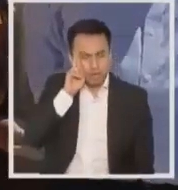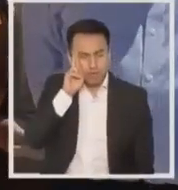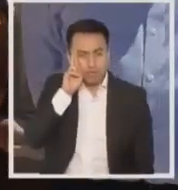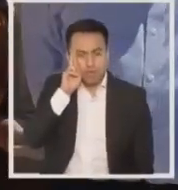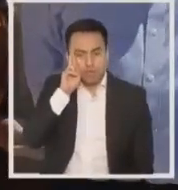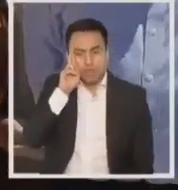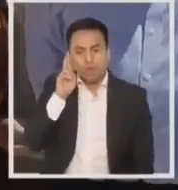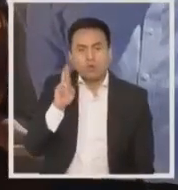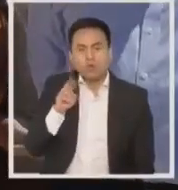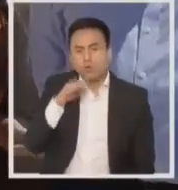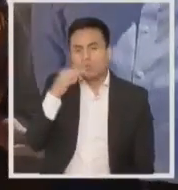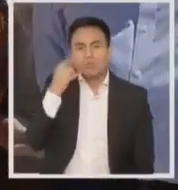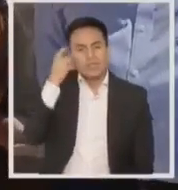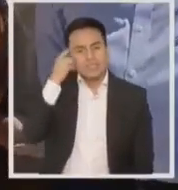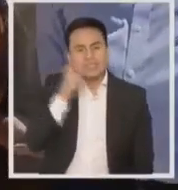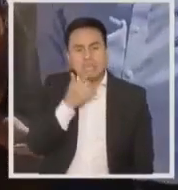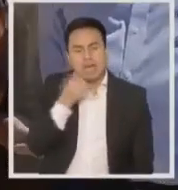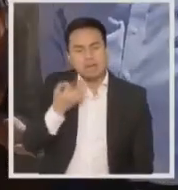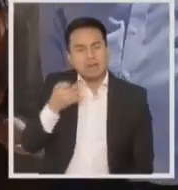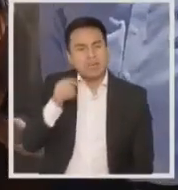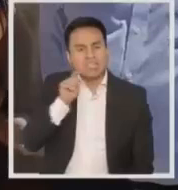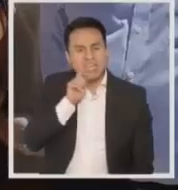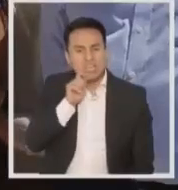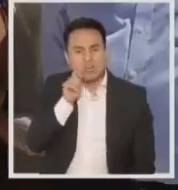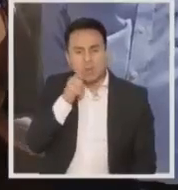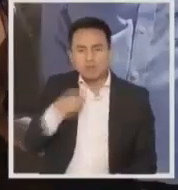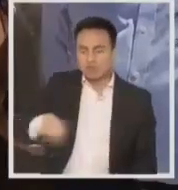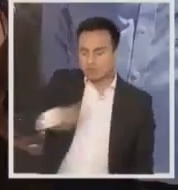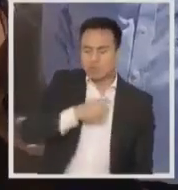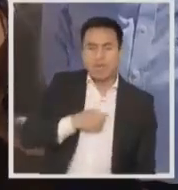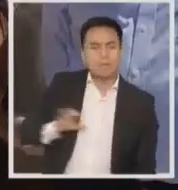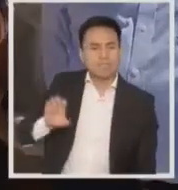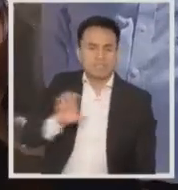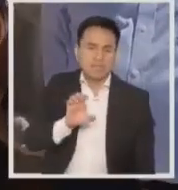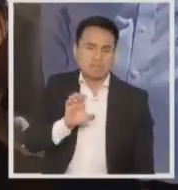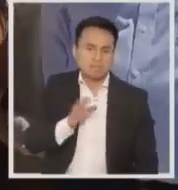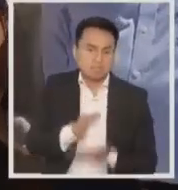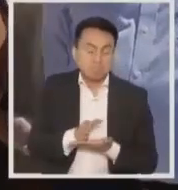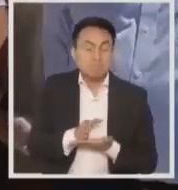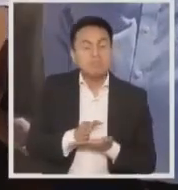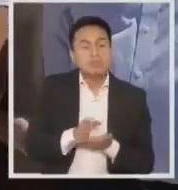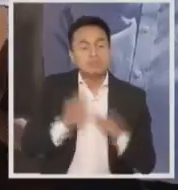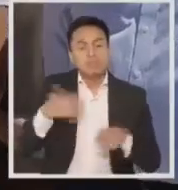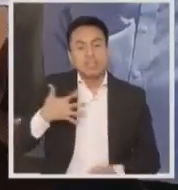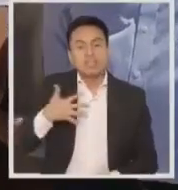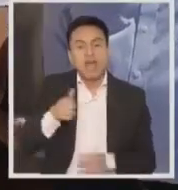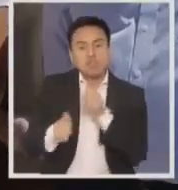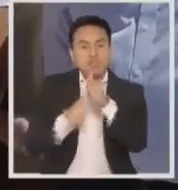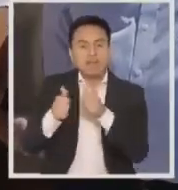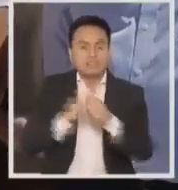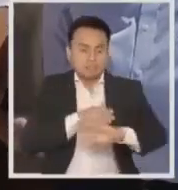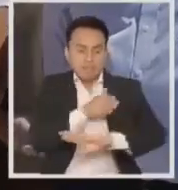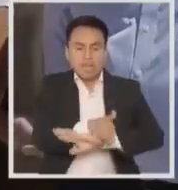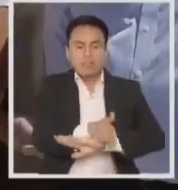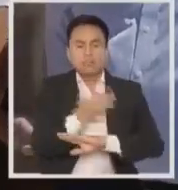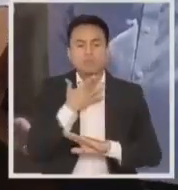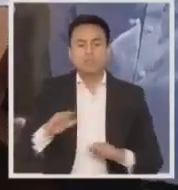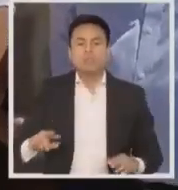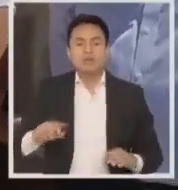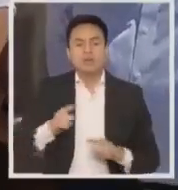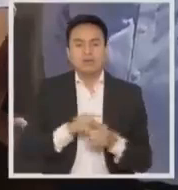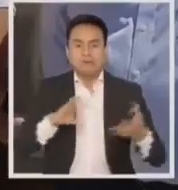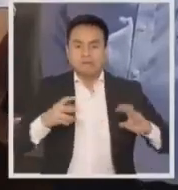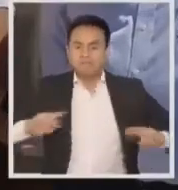hay olores, sabores que también es importante empatizar. Y por eso es importante, como he señalado, que las autoridades estemos en terreno, porque la